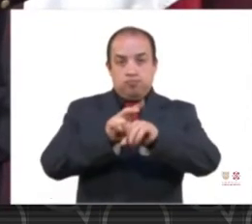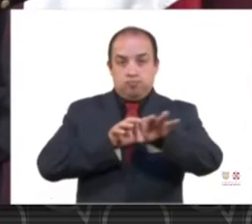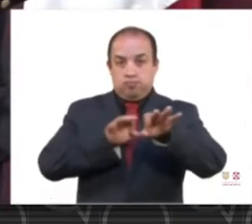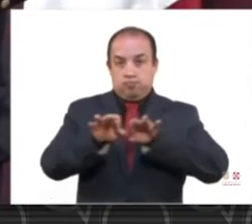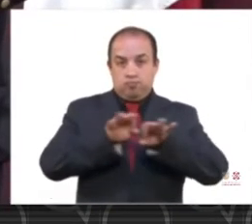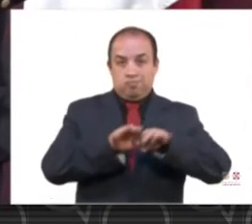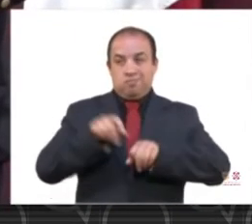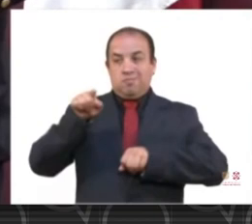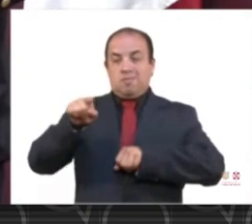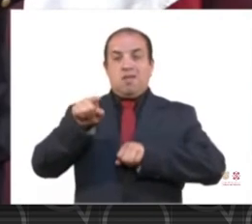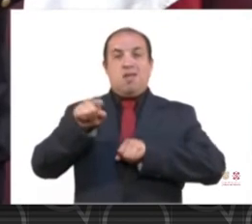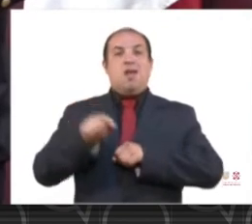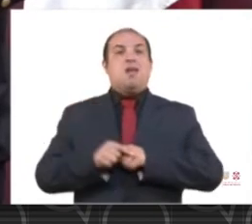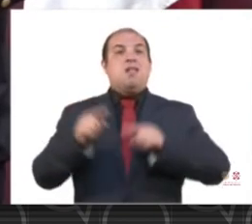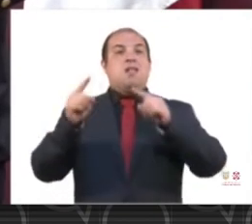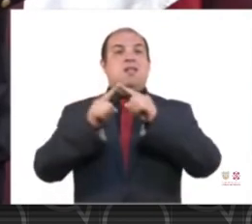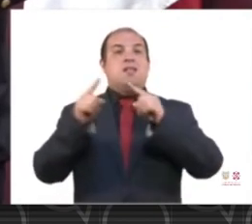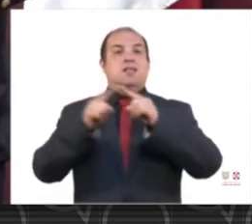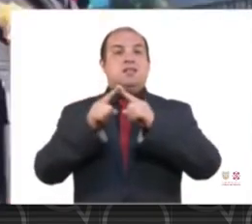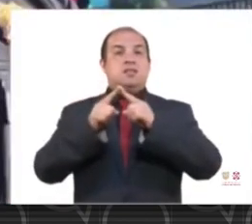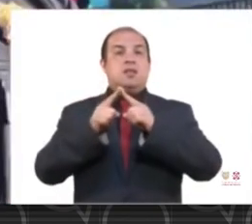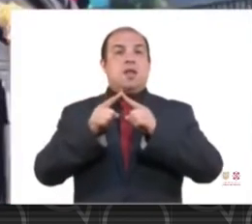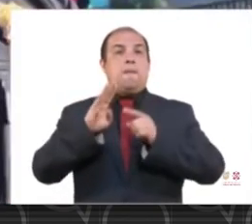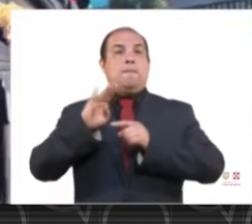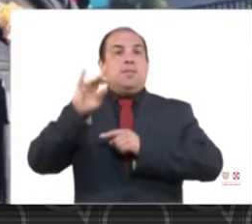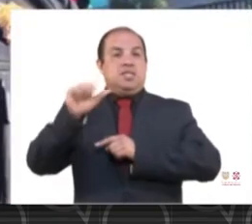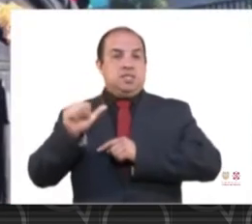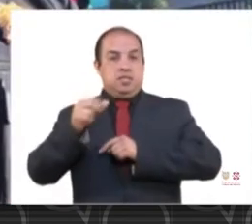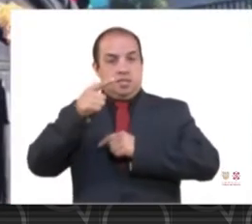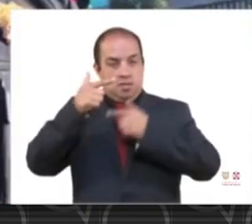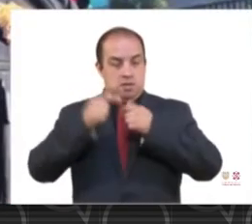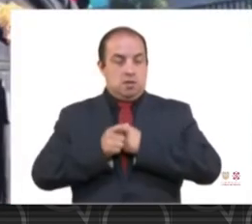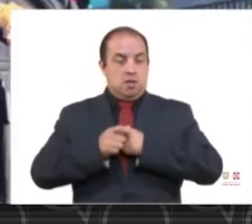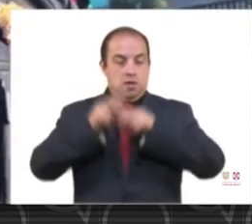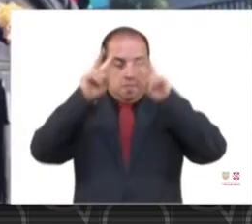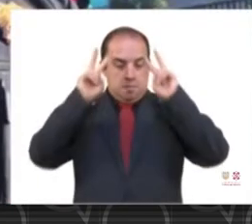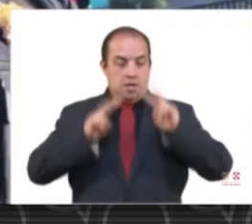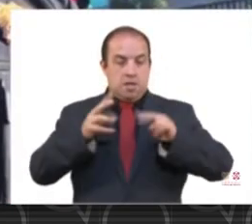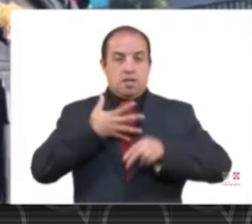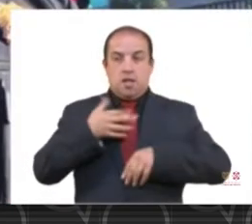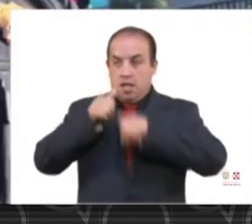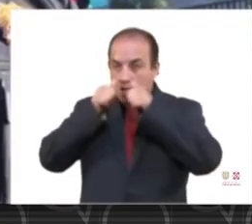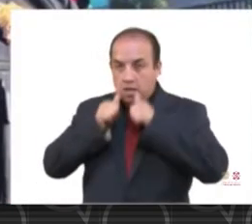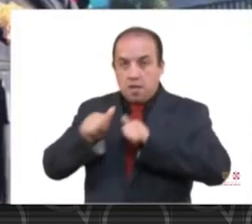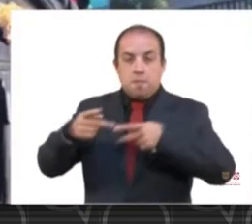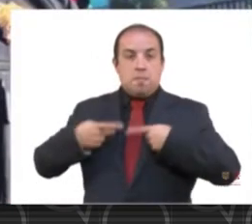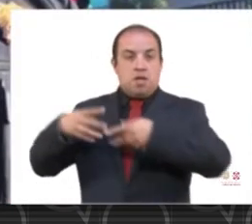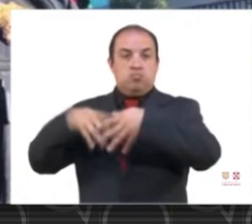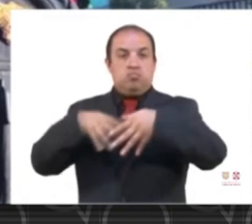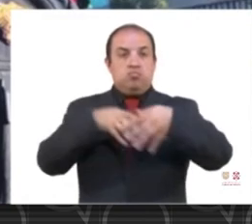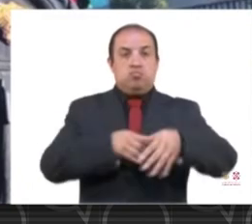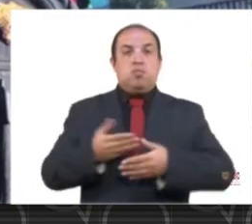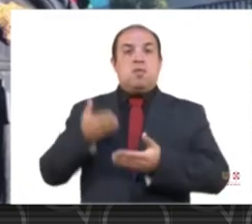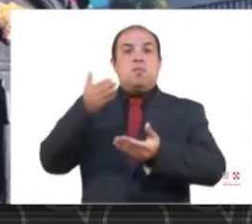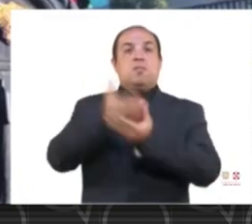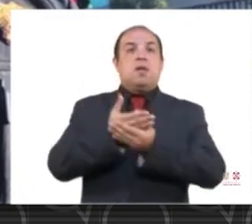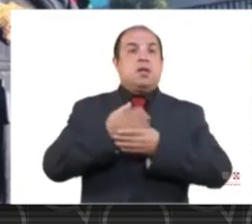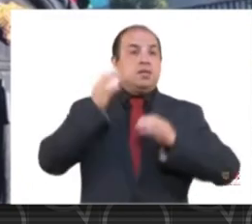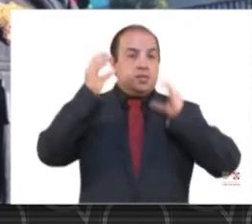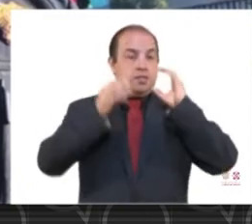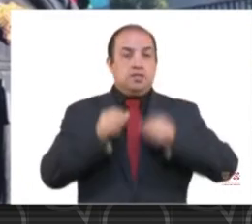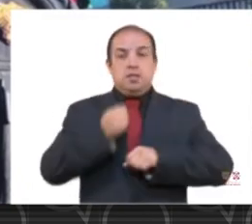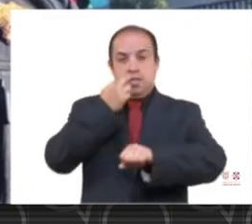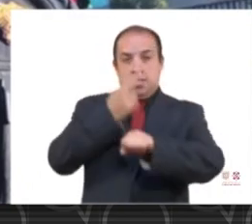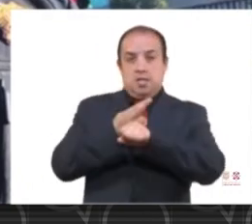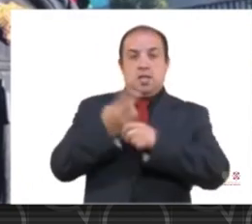de Guadalupe, para brindar seguridad a millones de peregrinos que acudieron a esta celebración, la Secretaría hizo